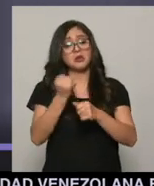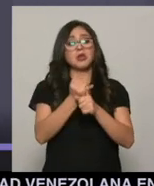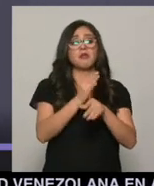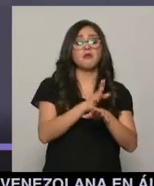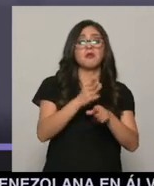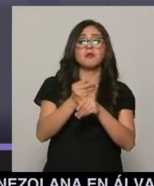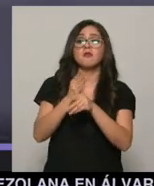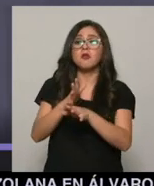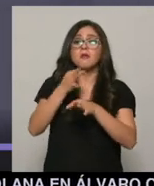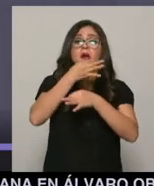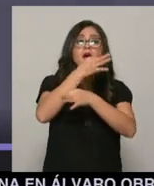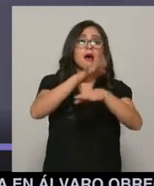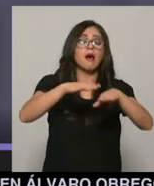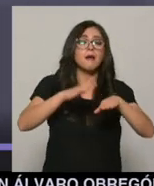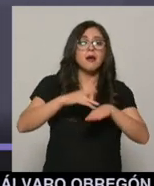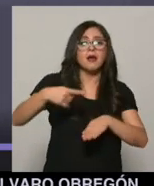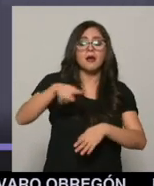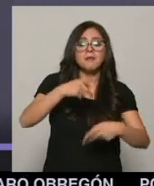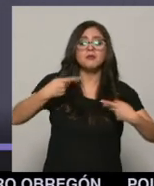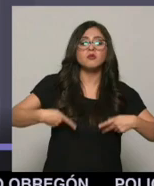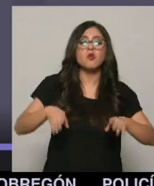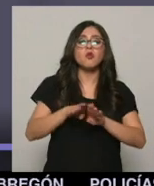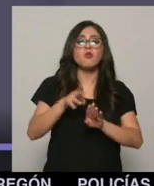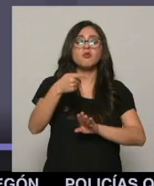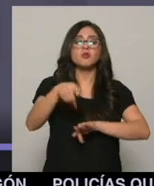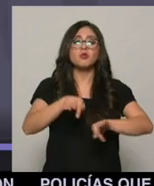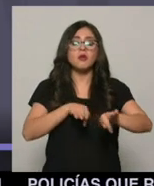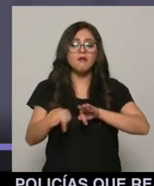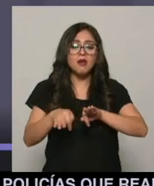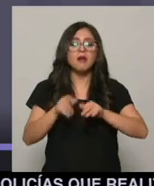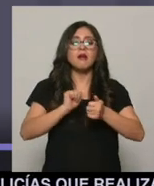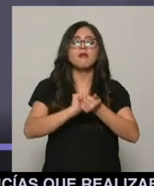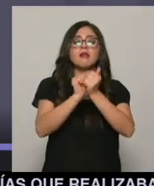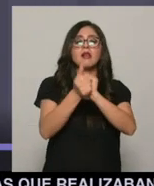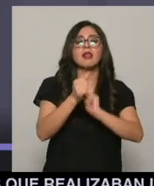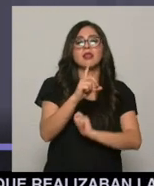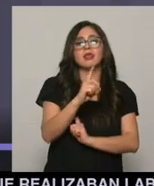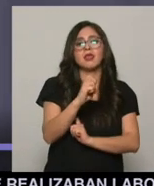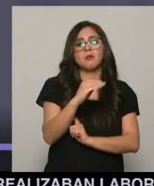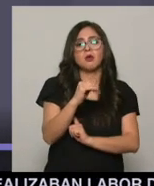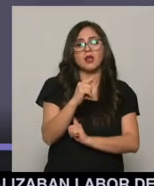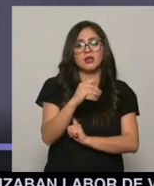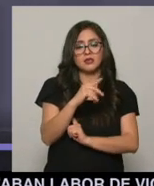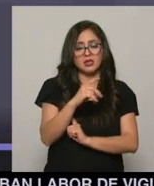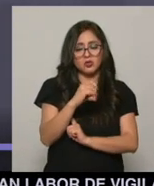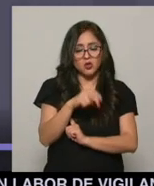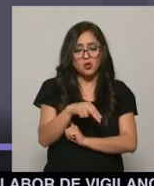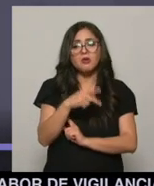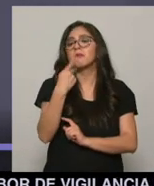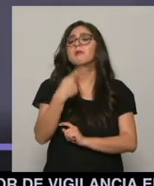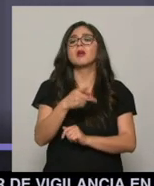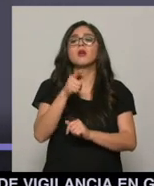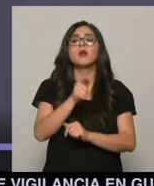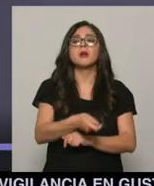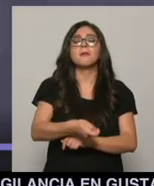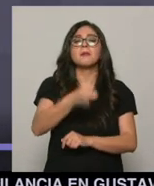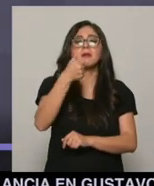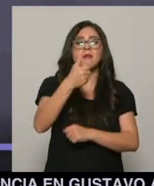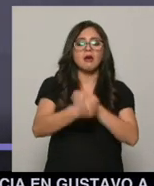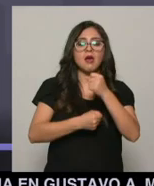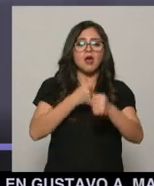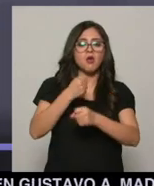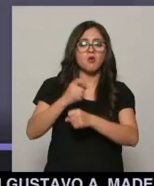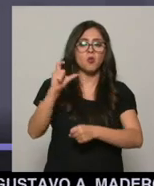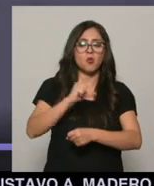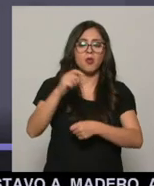y contribuye a la democratización. Entonces hizo un informe a los 100 días, un informe en el primer año de la elección,